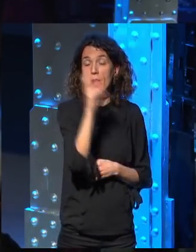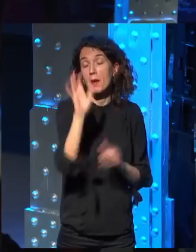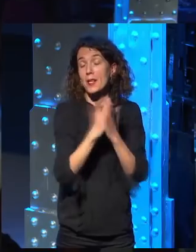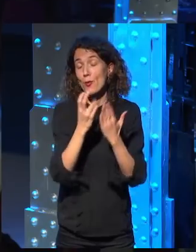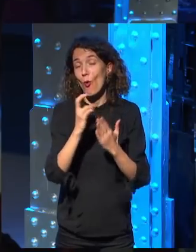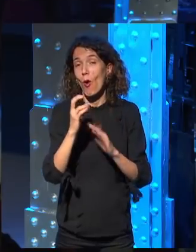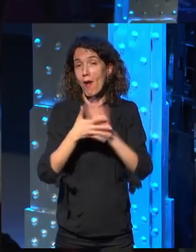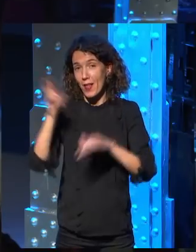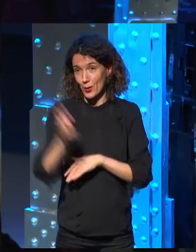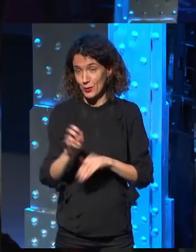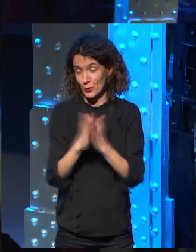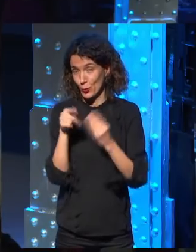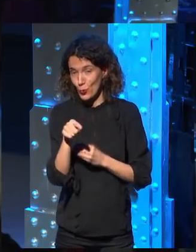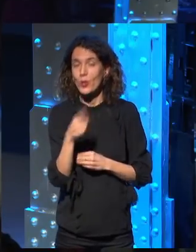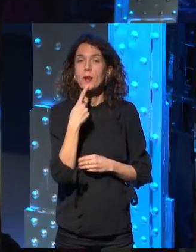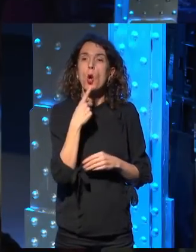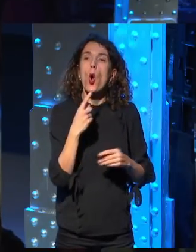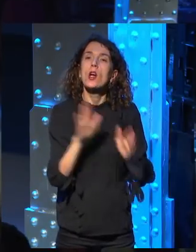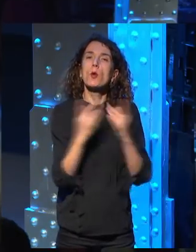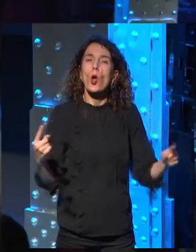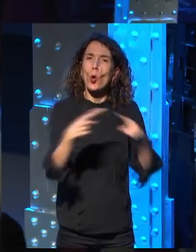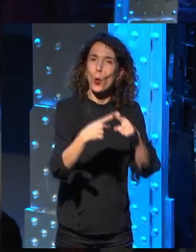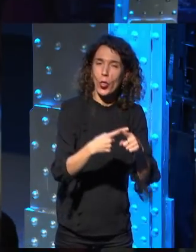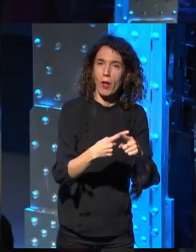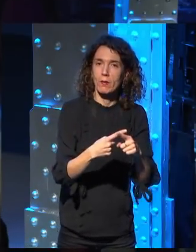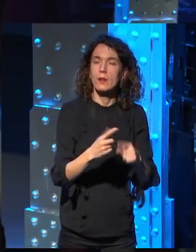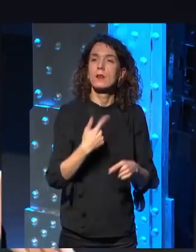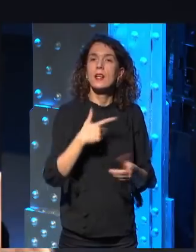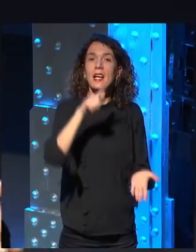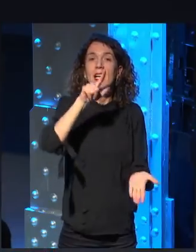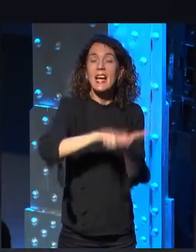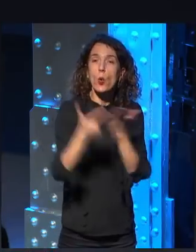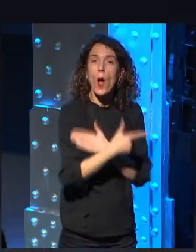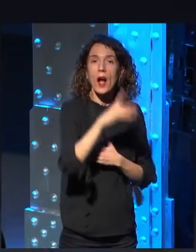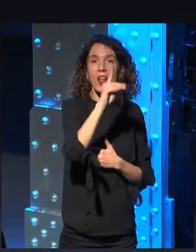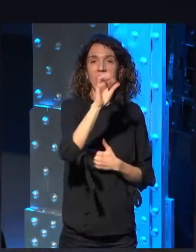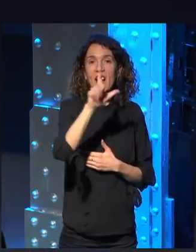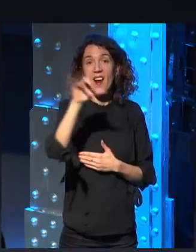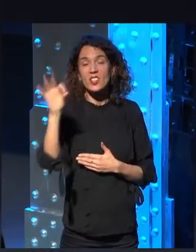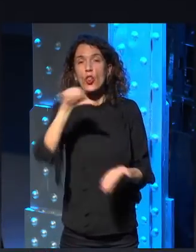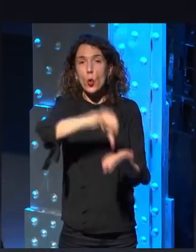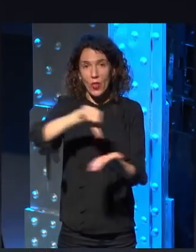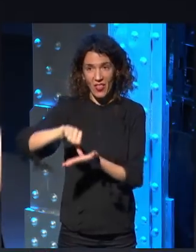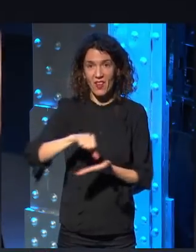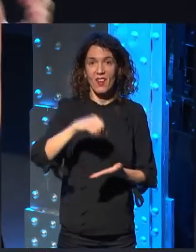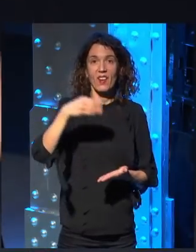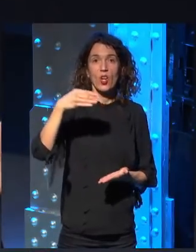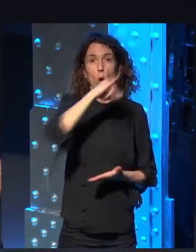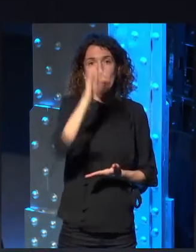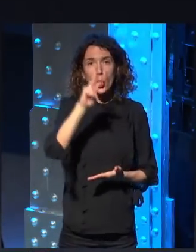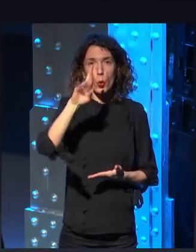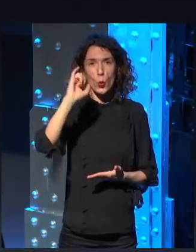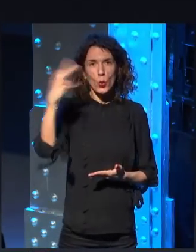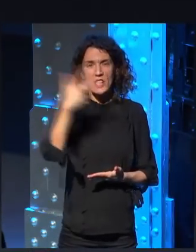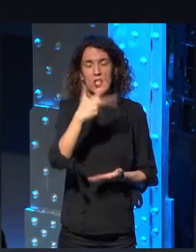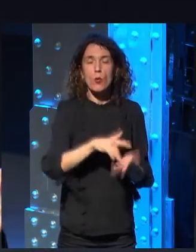tuyo, pero es verdad que los libros se cruzan, ¿no? Y hay uno que es el del el lenguaje de las ciudades de Dejan Sudik, que da una definición de